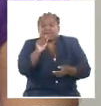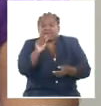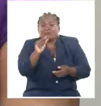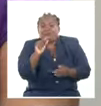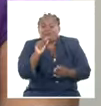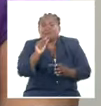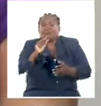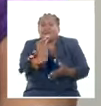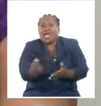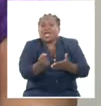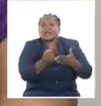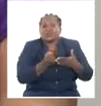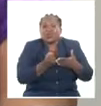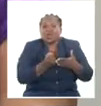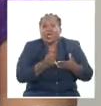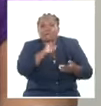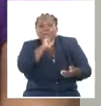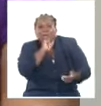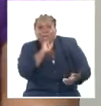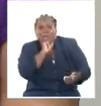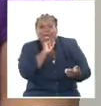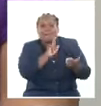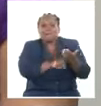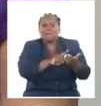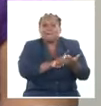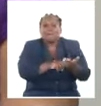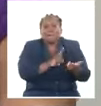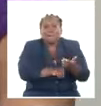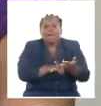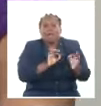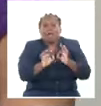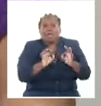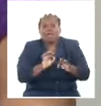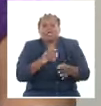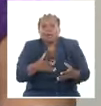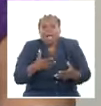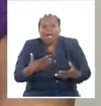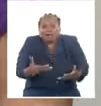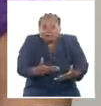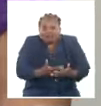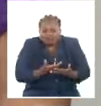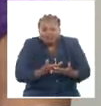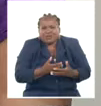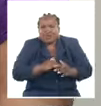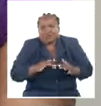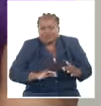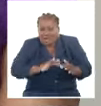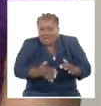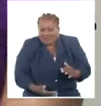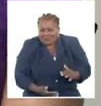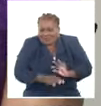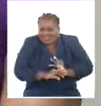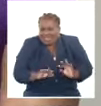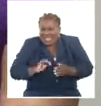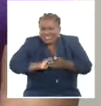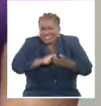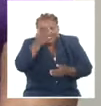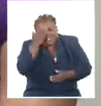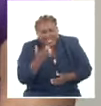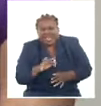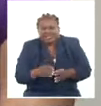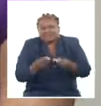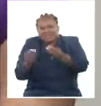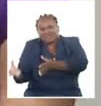comitentes, que son los padres del menor, que van a cuidar al menor una vez que ella tenga su parto. Entonces, esta